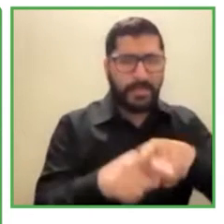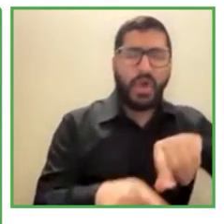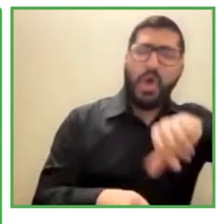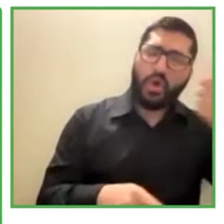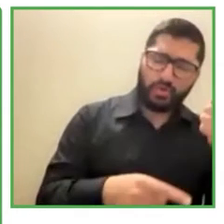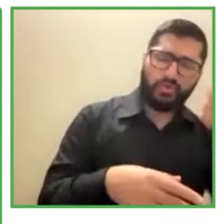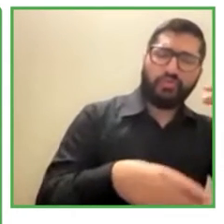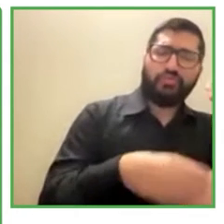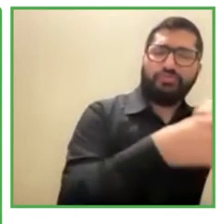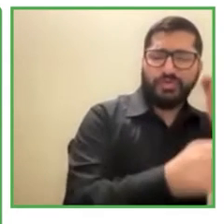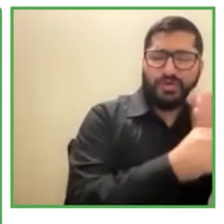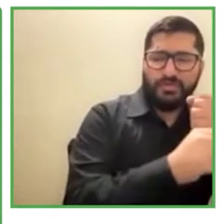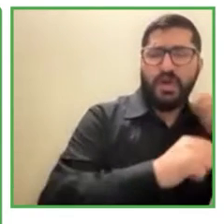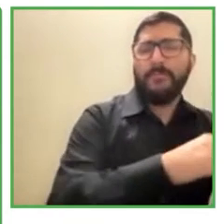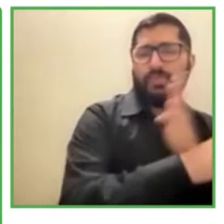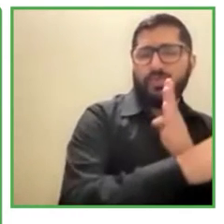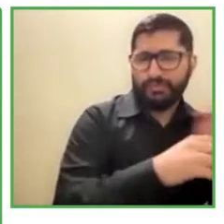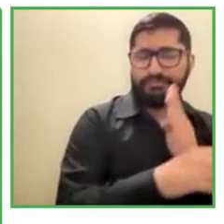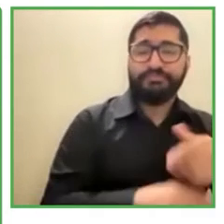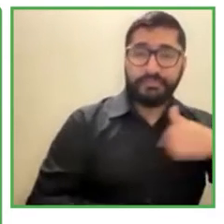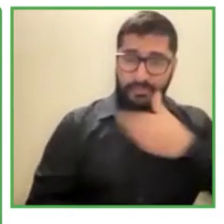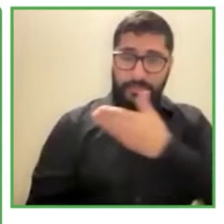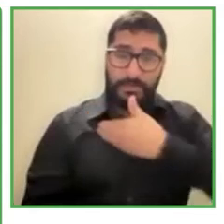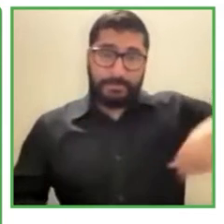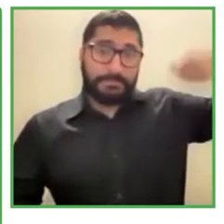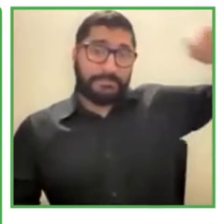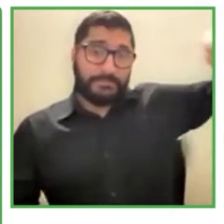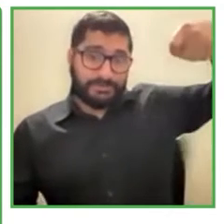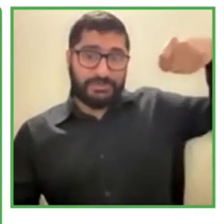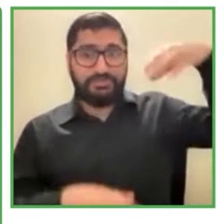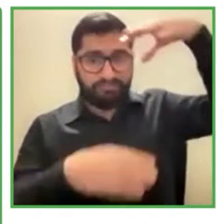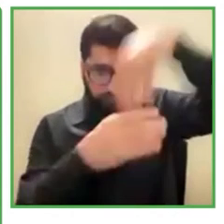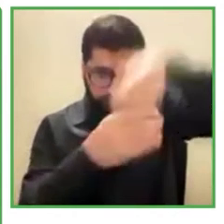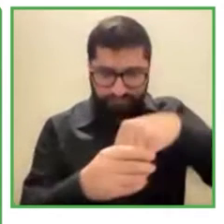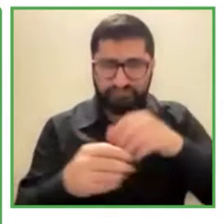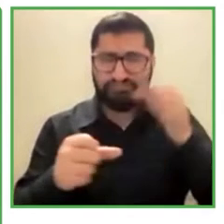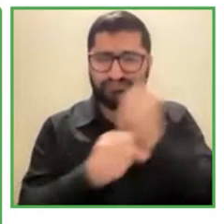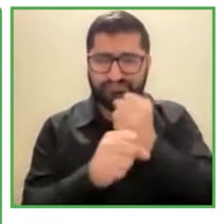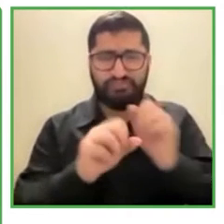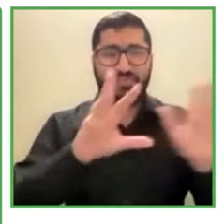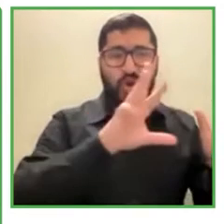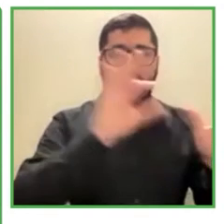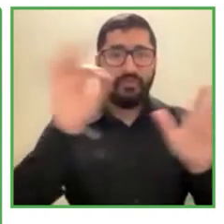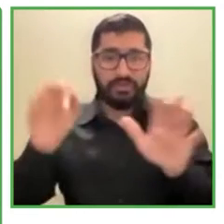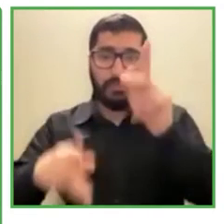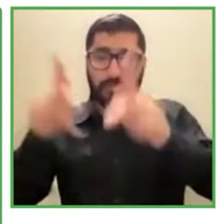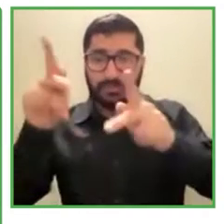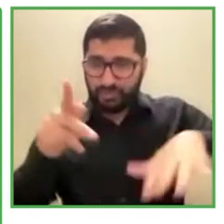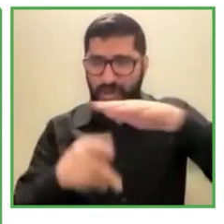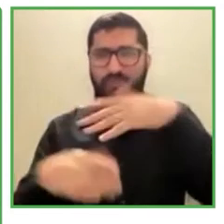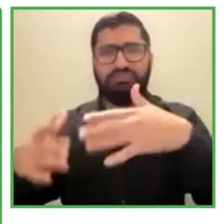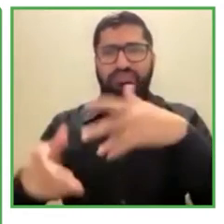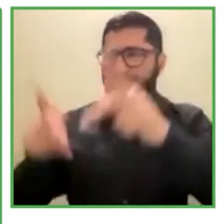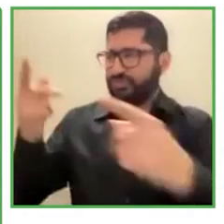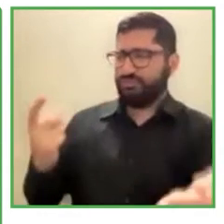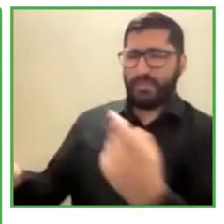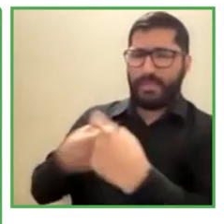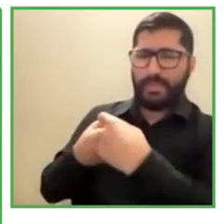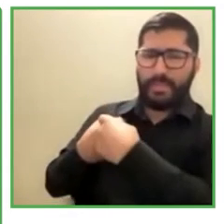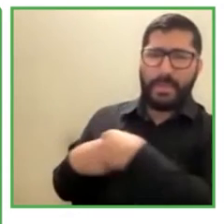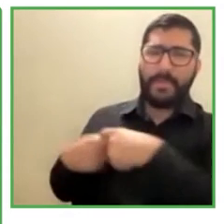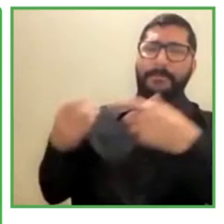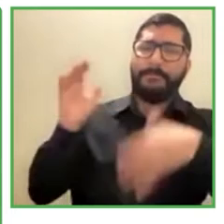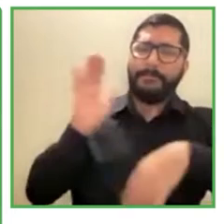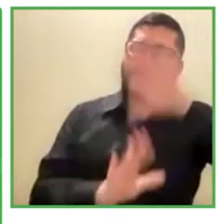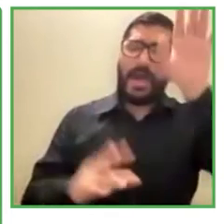gobierno. Hasta ahora hemos trabajado con 900 clientes y más de 20 oficinas de gobierno dentro